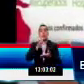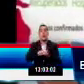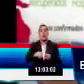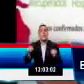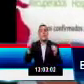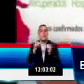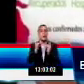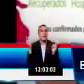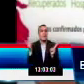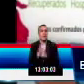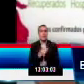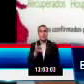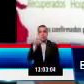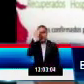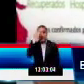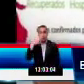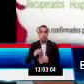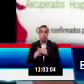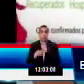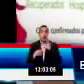provincia más afectada con